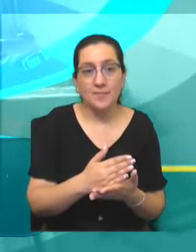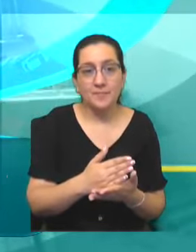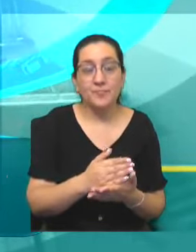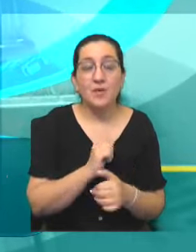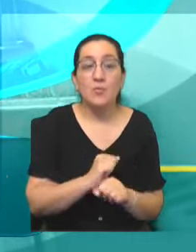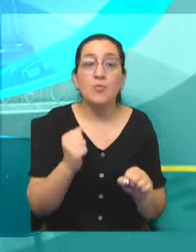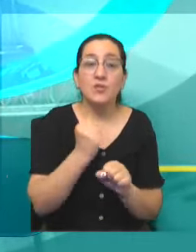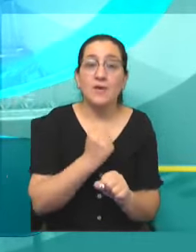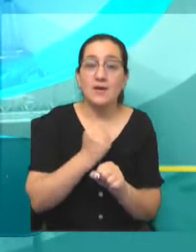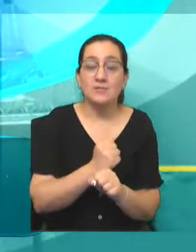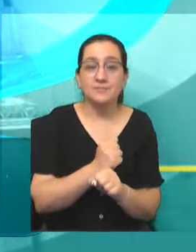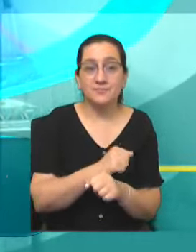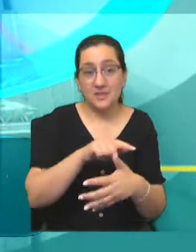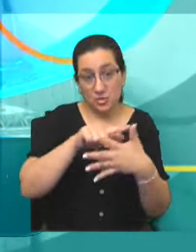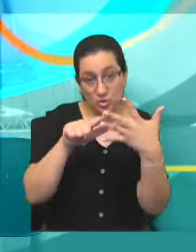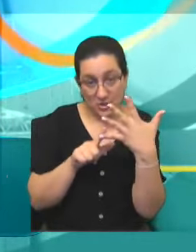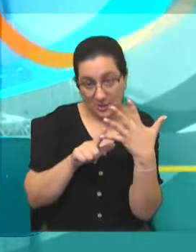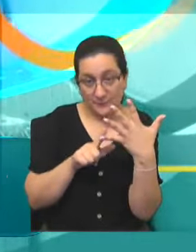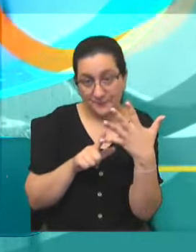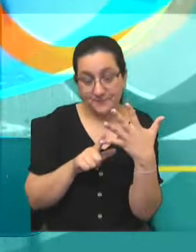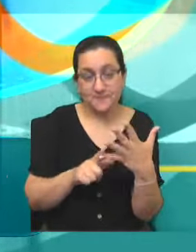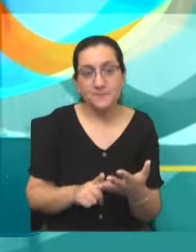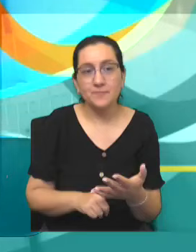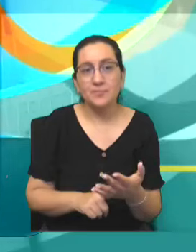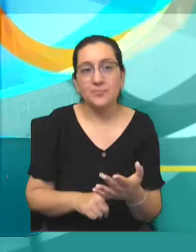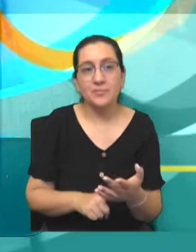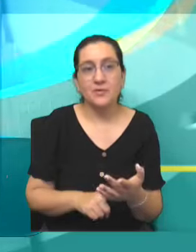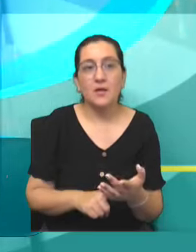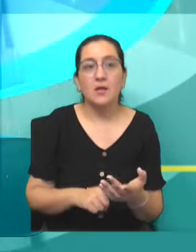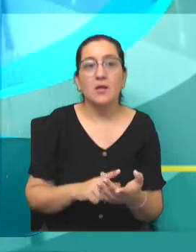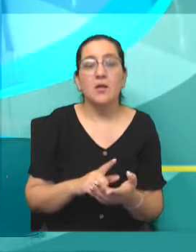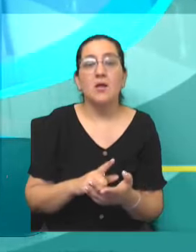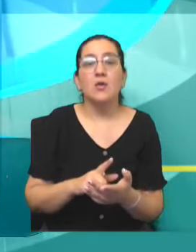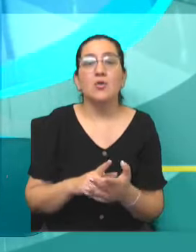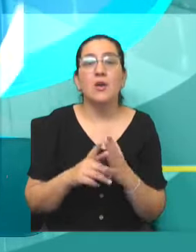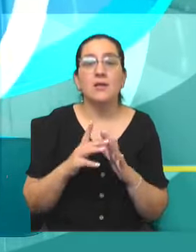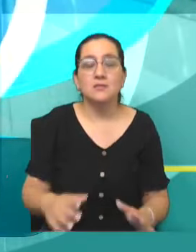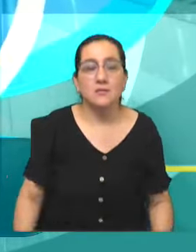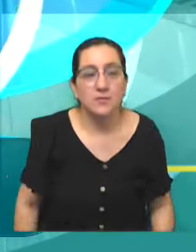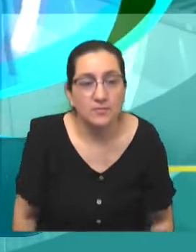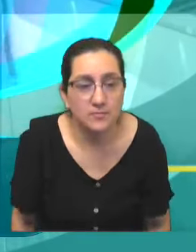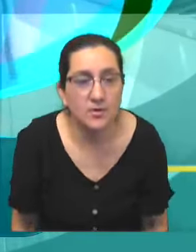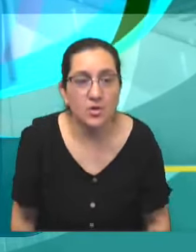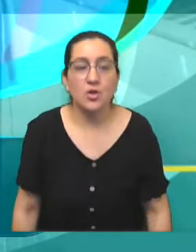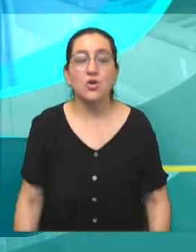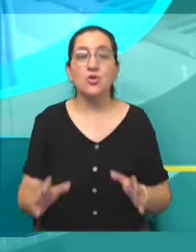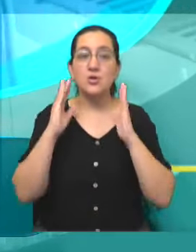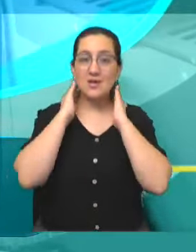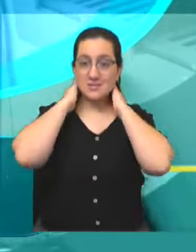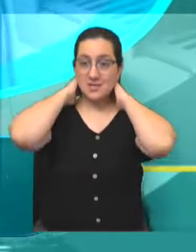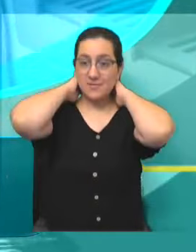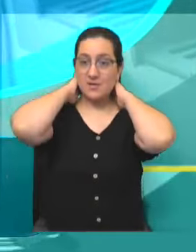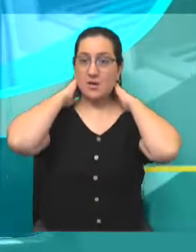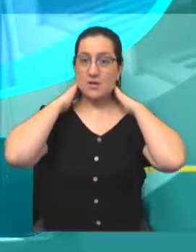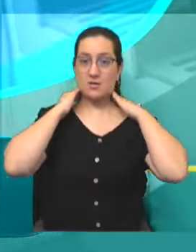trabajar en estos primeros cinco, en esta primera tirada, lo que tiene que ver con las rotaciones cervicales. ¿Sí? Porque cervical tiene una gran influencia